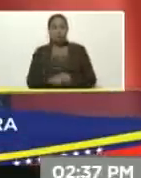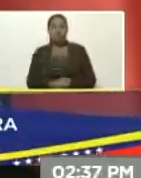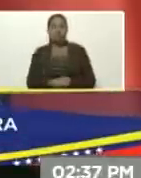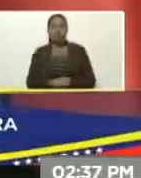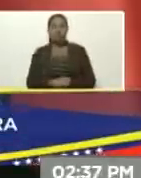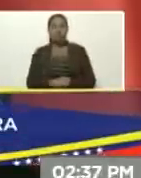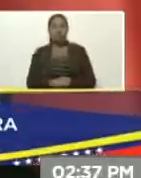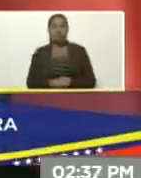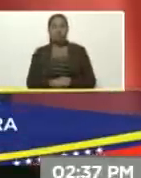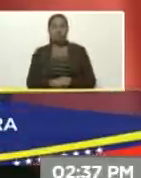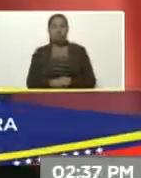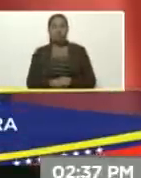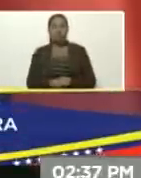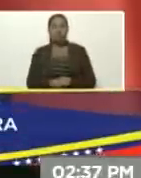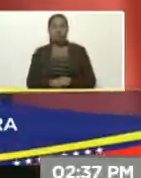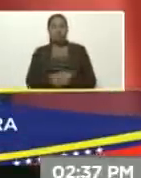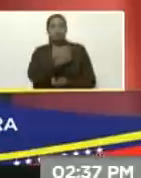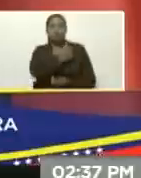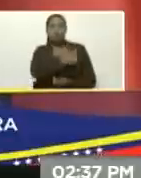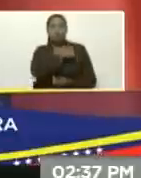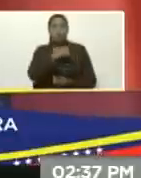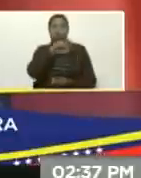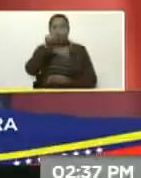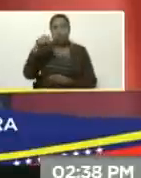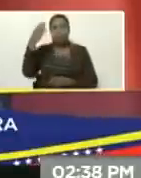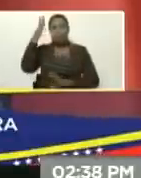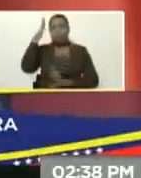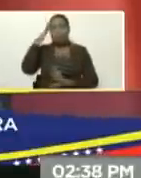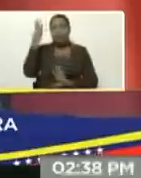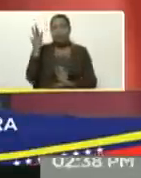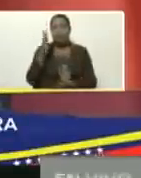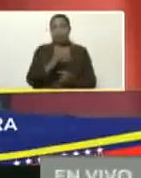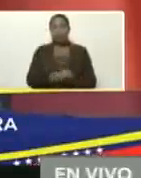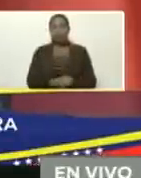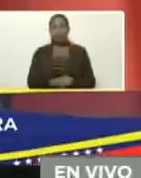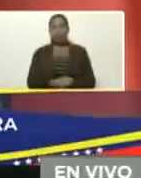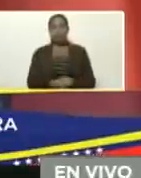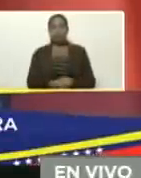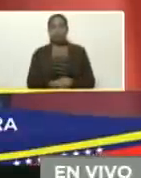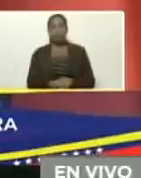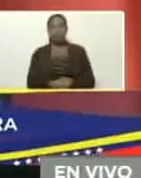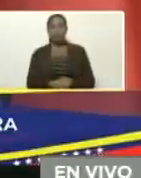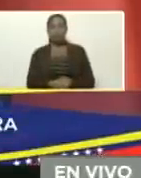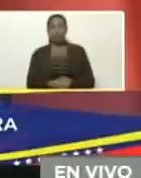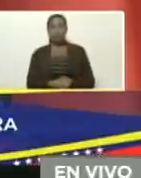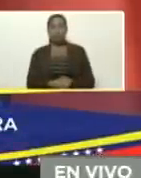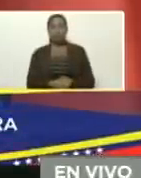Suecia, como saben ustedes,